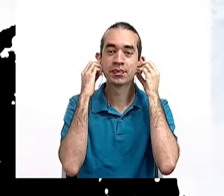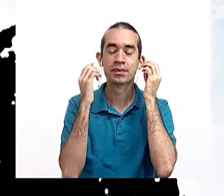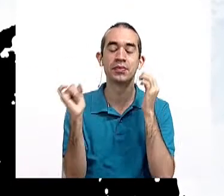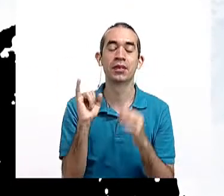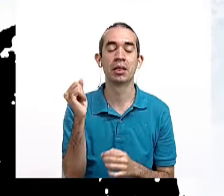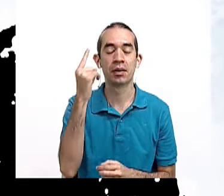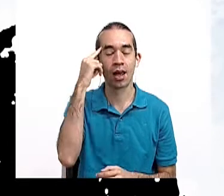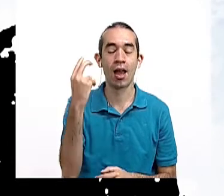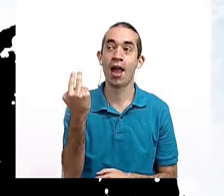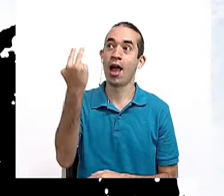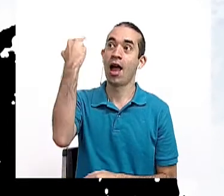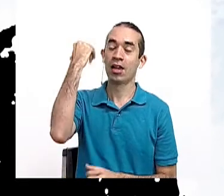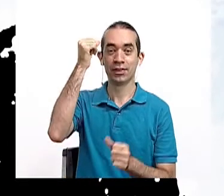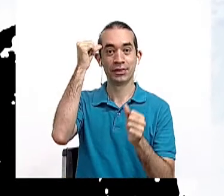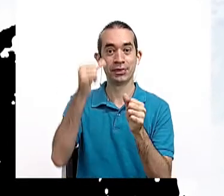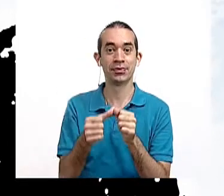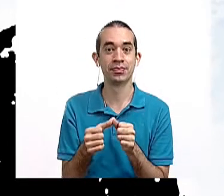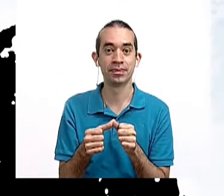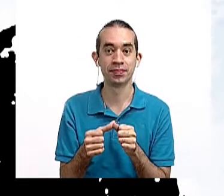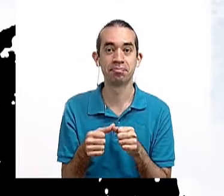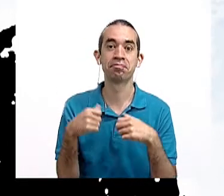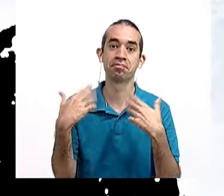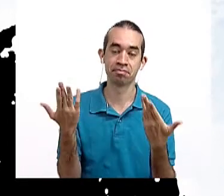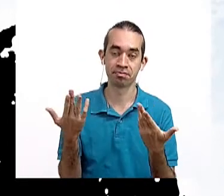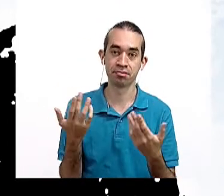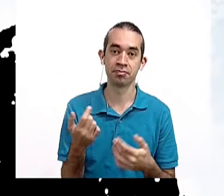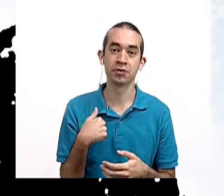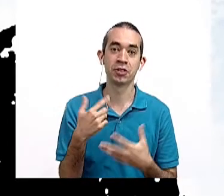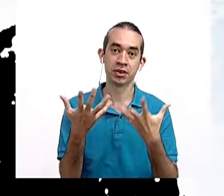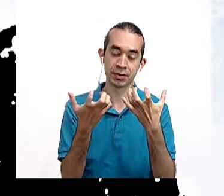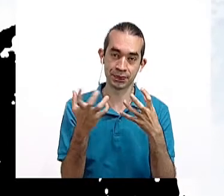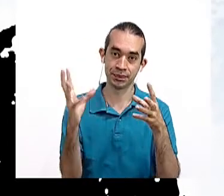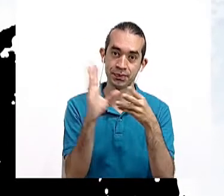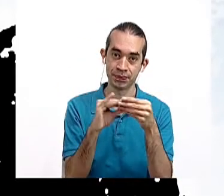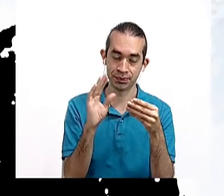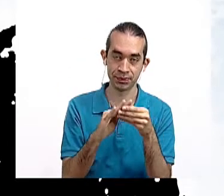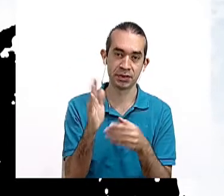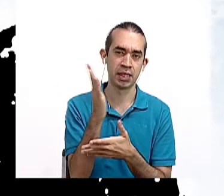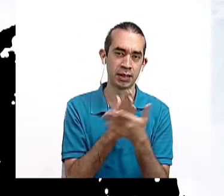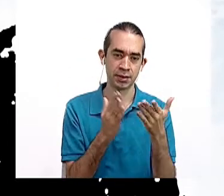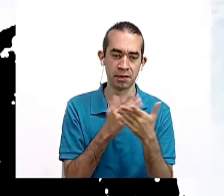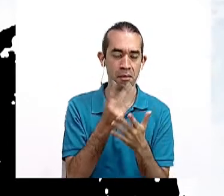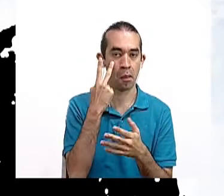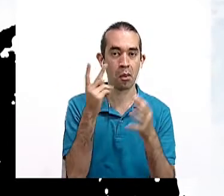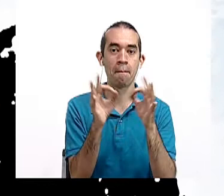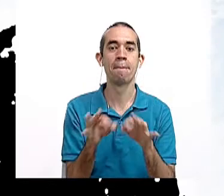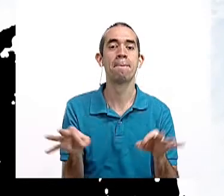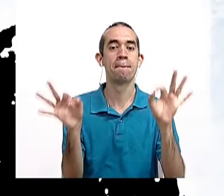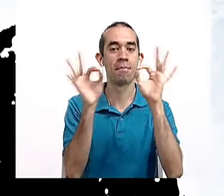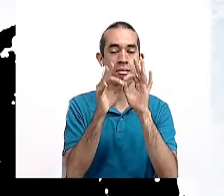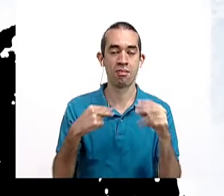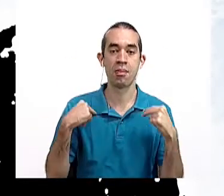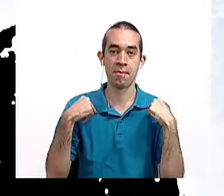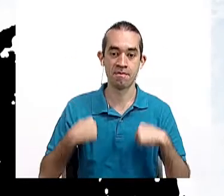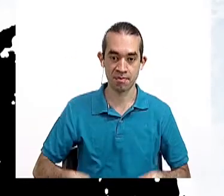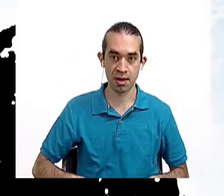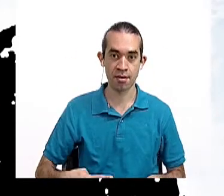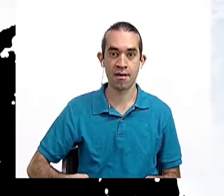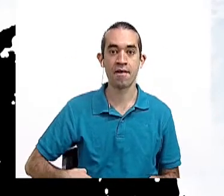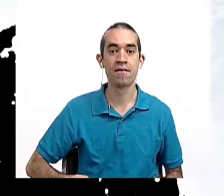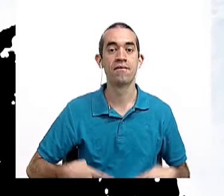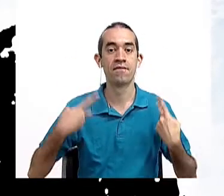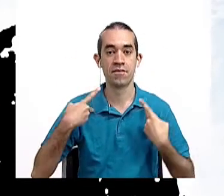recordar. Bueno, porque quiero mencionarles esto, para que vean qué importante es en el ser humano, en la vida